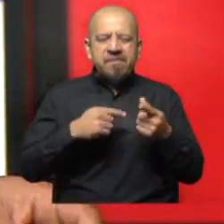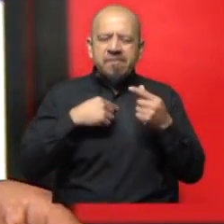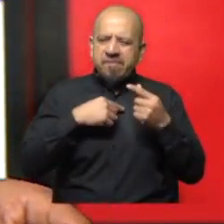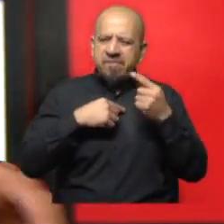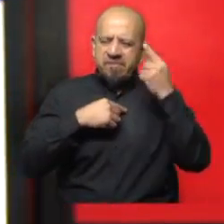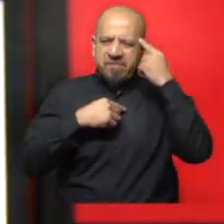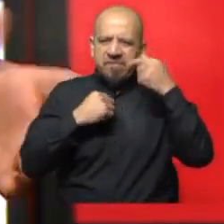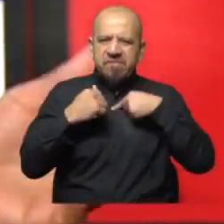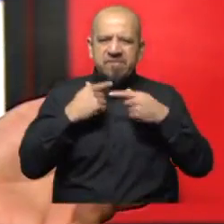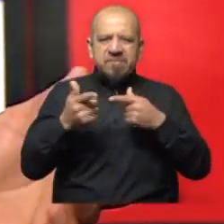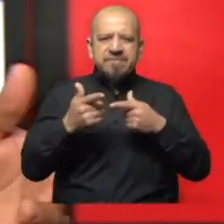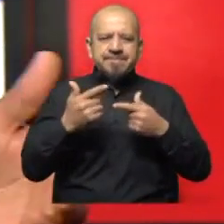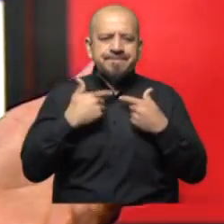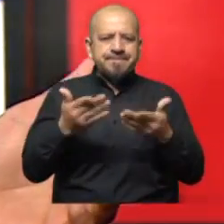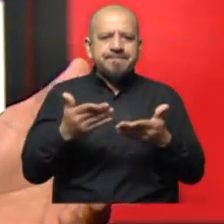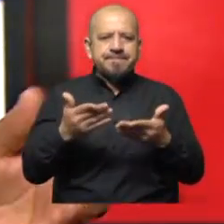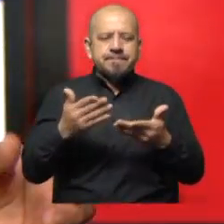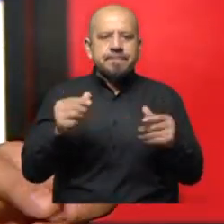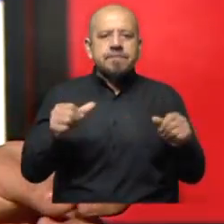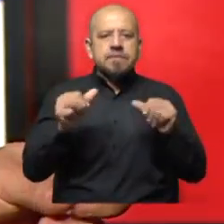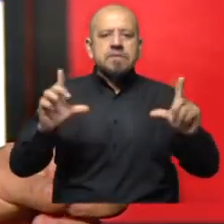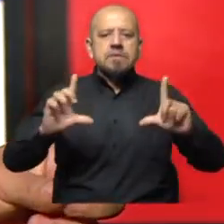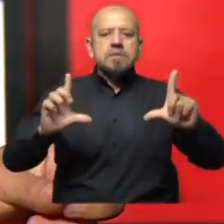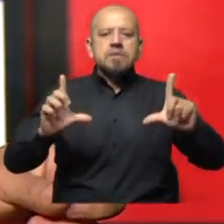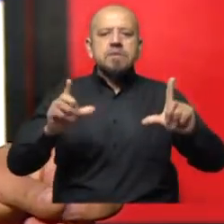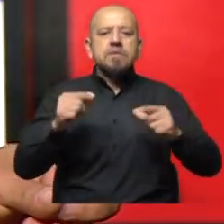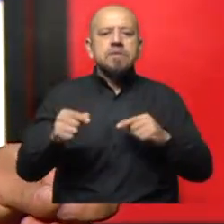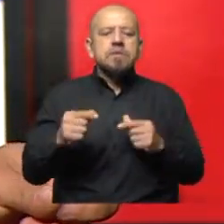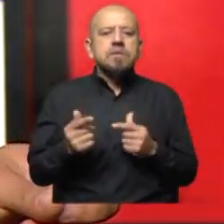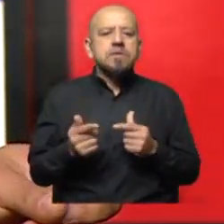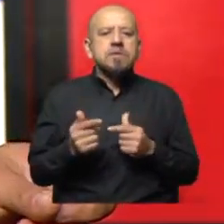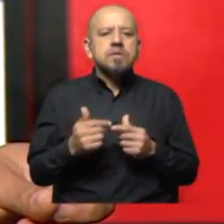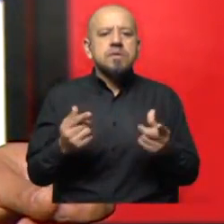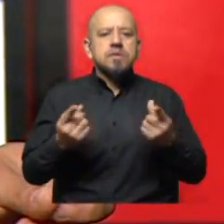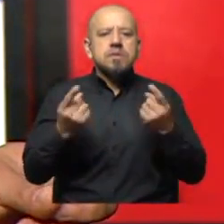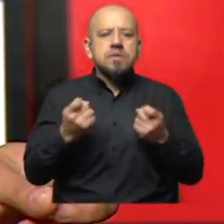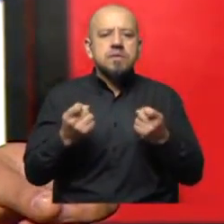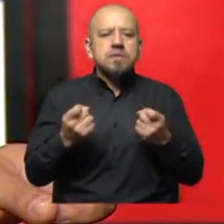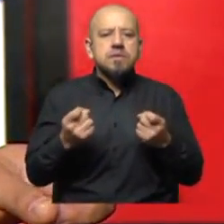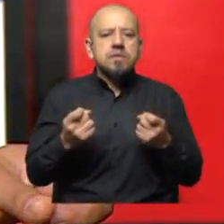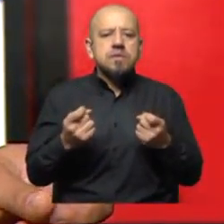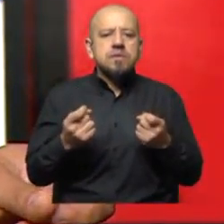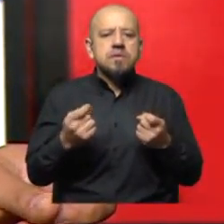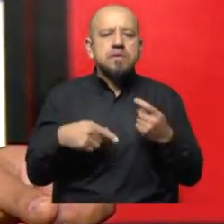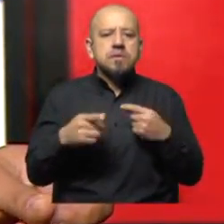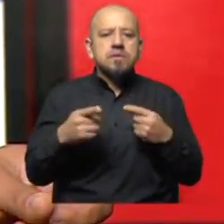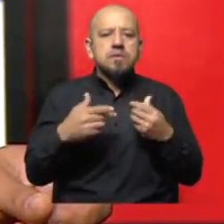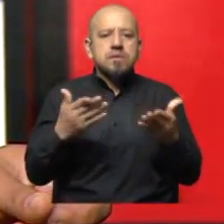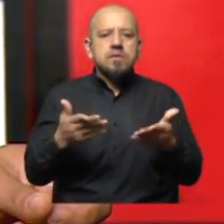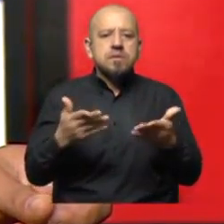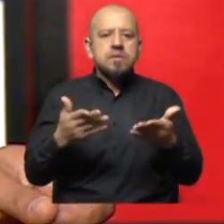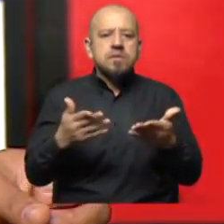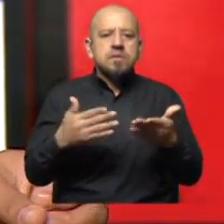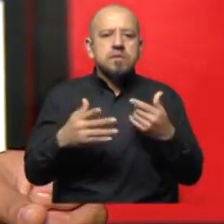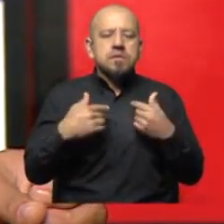me pasa con la televisión es que necesito no estar analizando mucho que está sucediendo